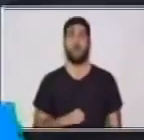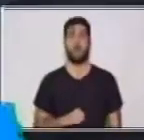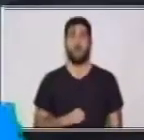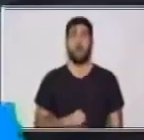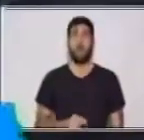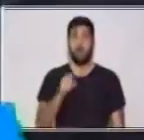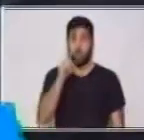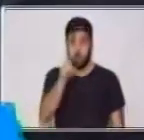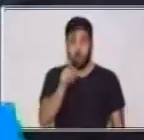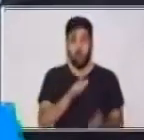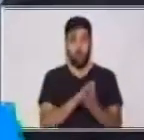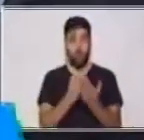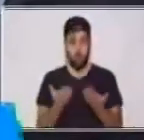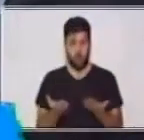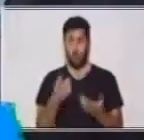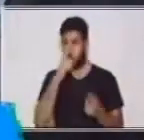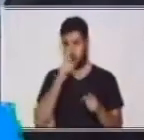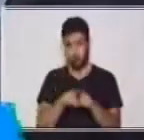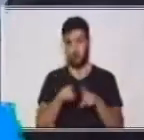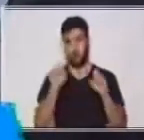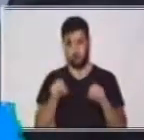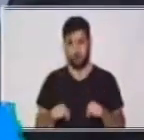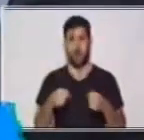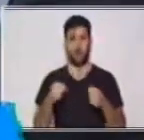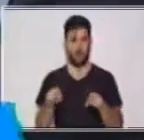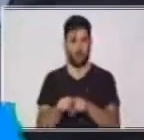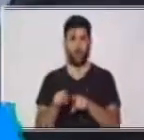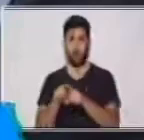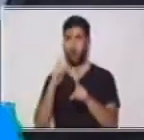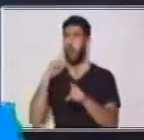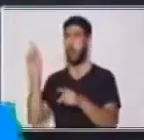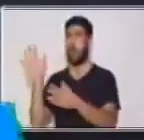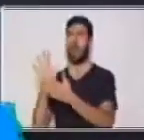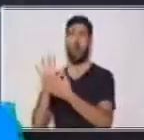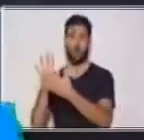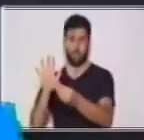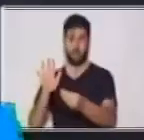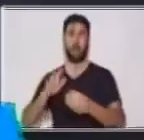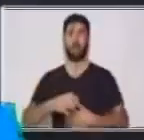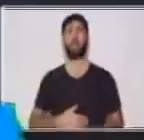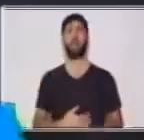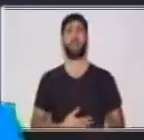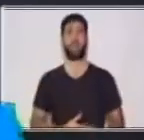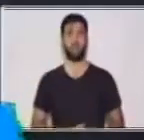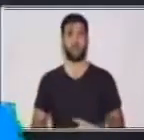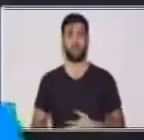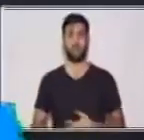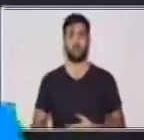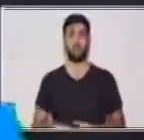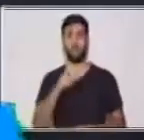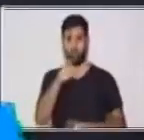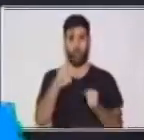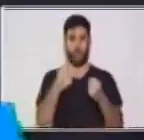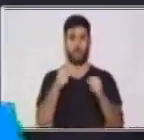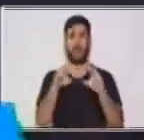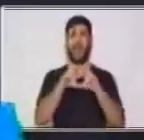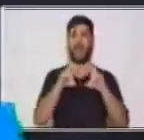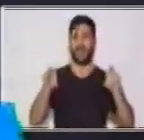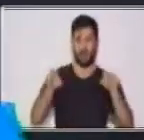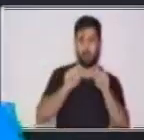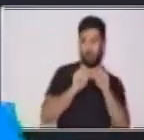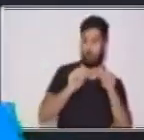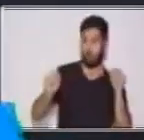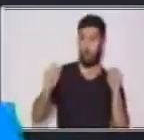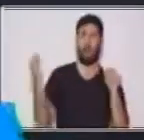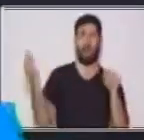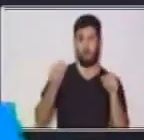En tu cuaderno pues lo puedes hacer de una manera más bonita con una regla y podrás tener cantidades